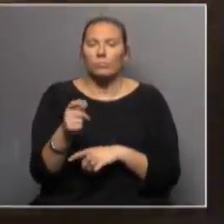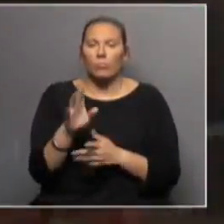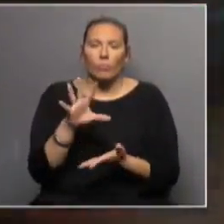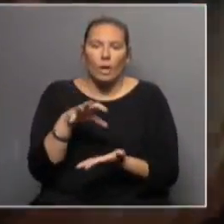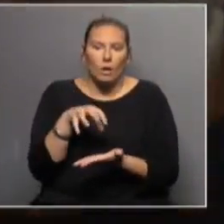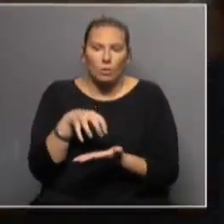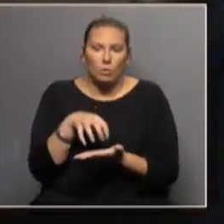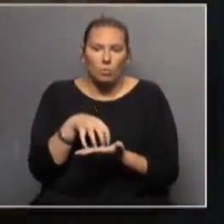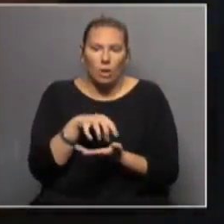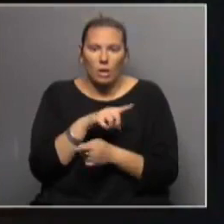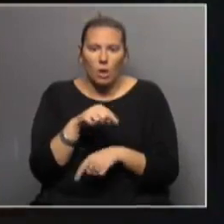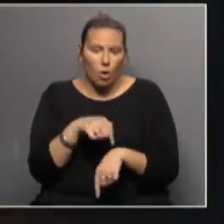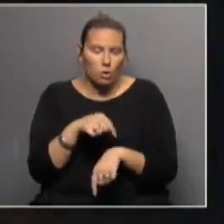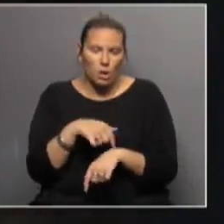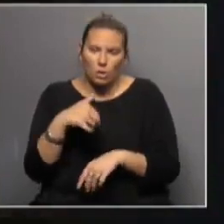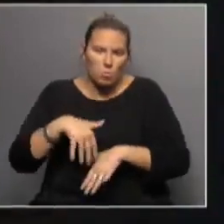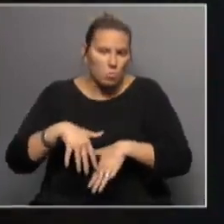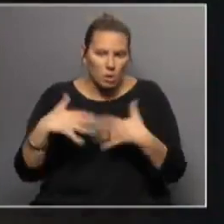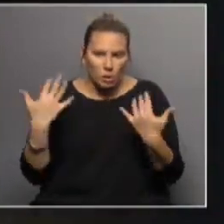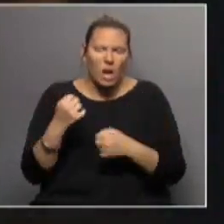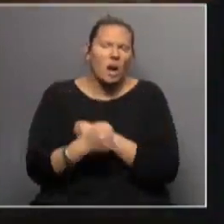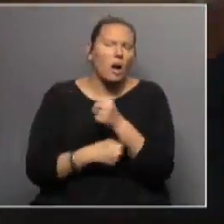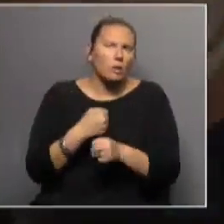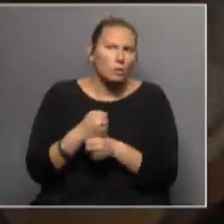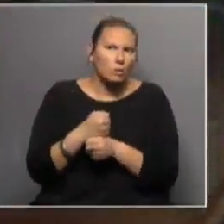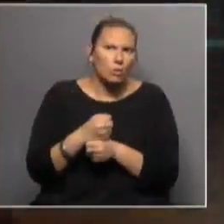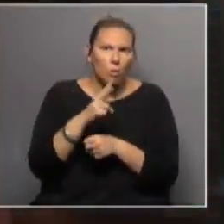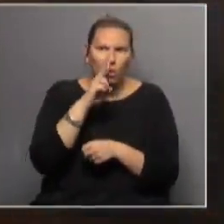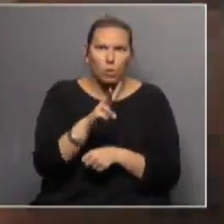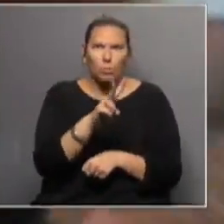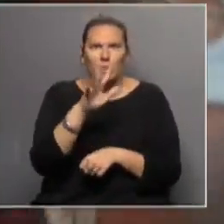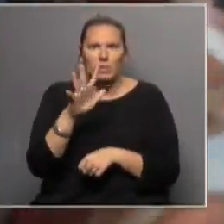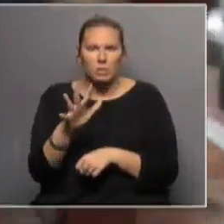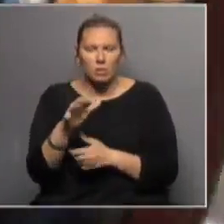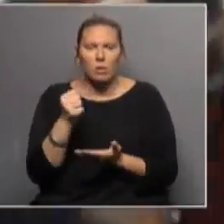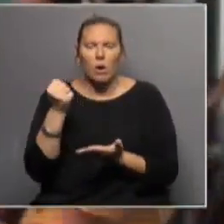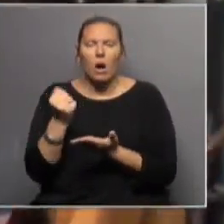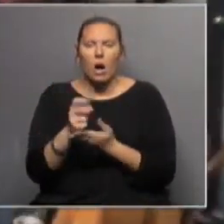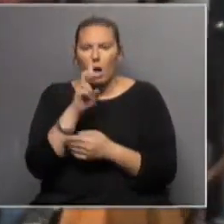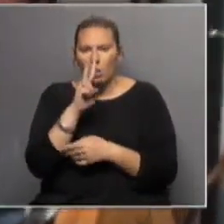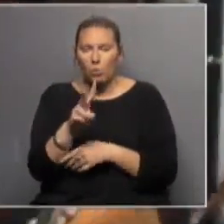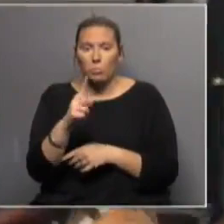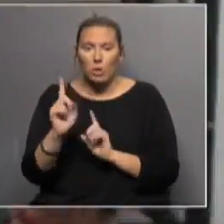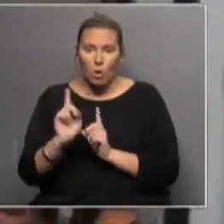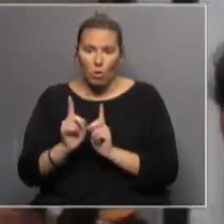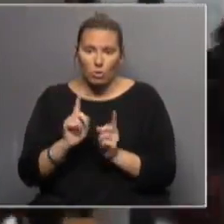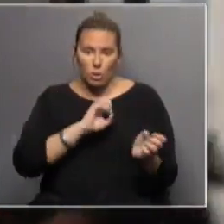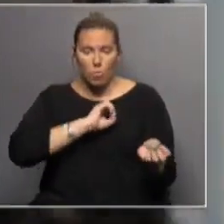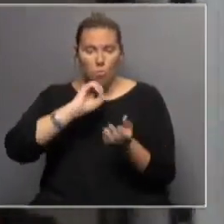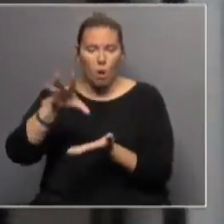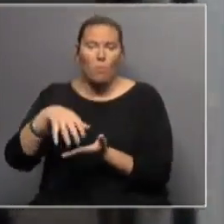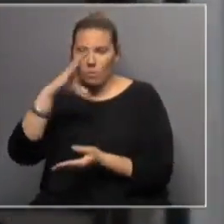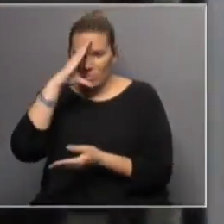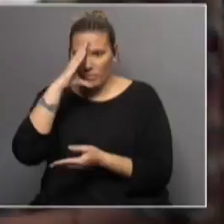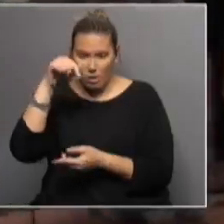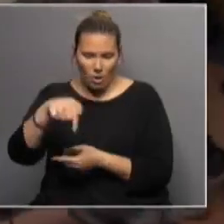lugar sin límite de horario. ¿De qué año estamos hablando? Estuvimos de 2005 a 2011, que nos mudamos, en febrero de 2011 nos